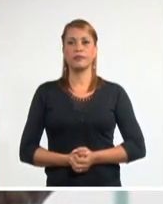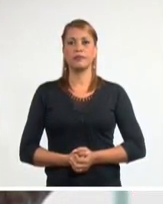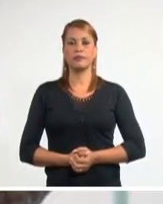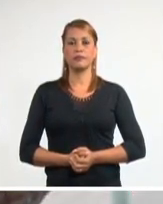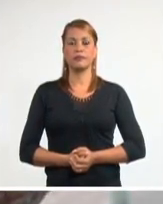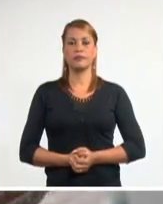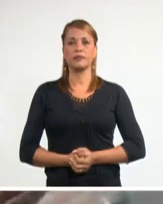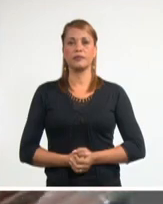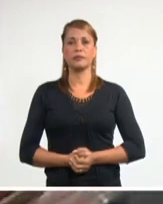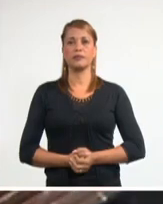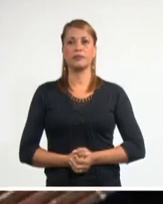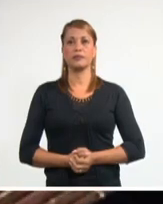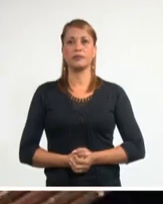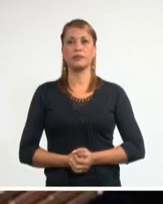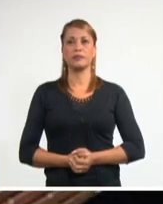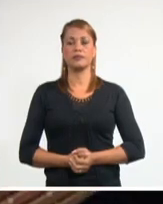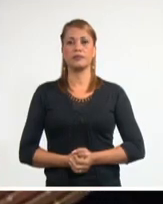trinchera.